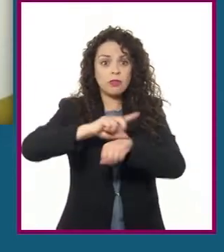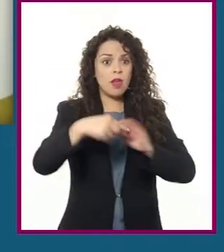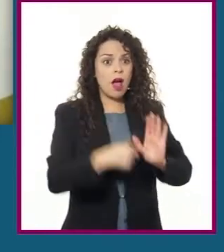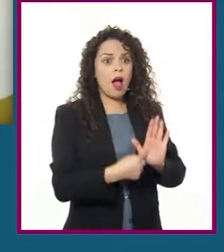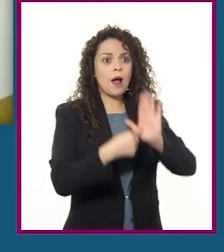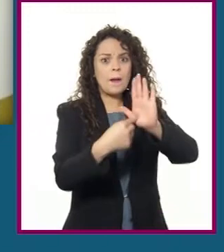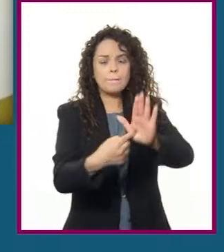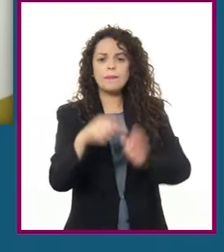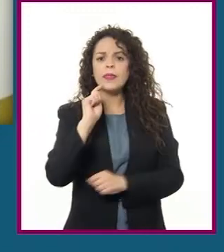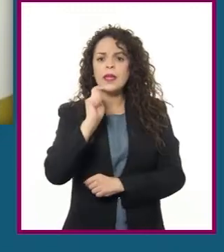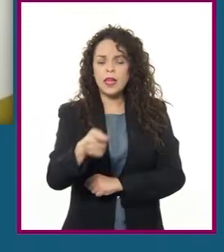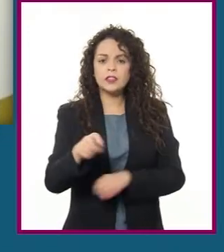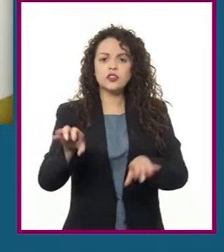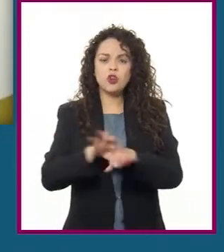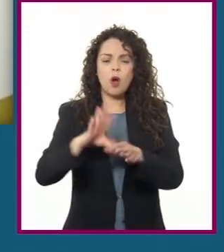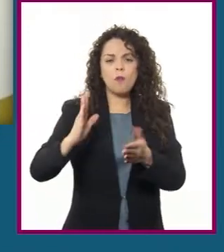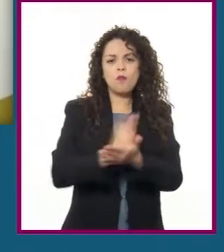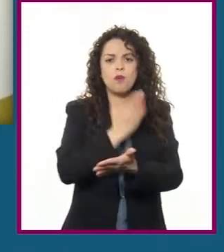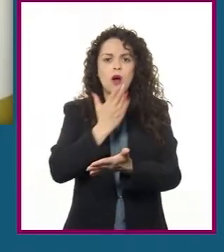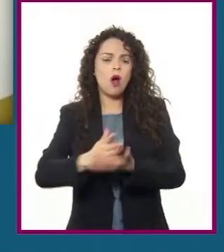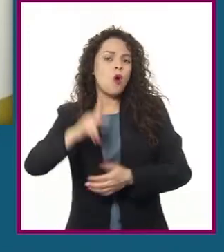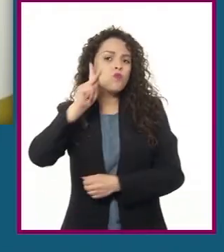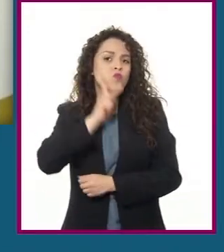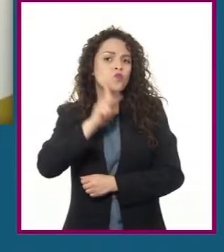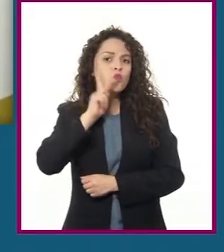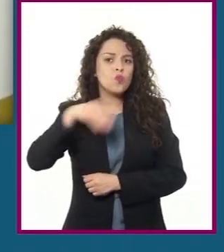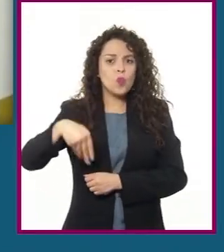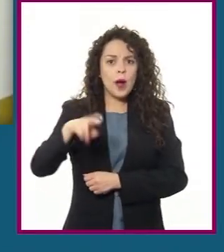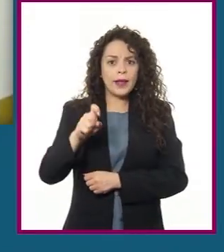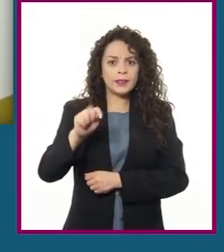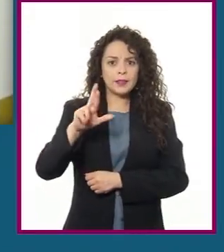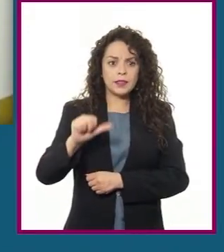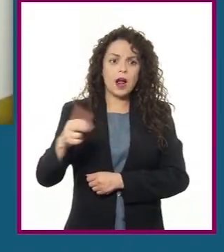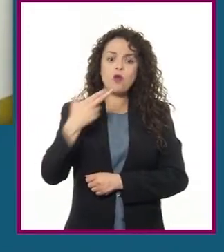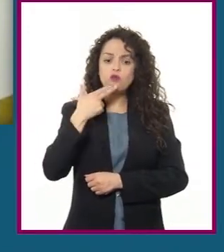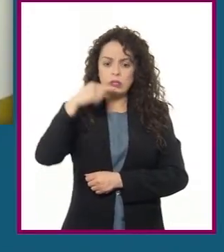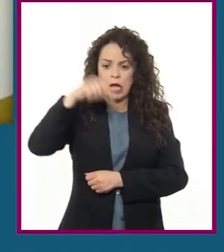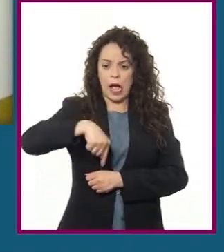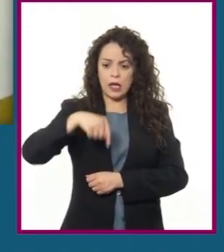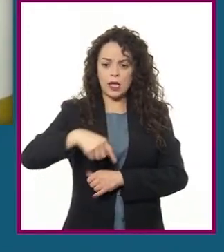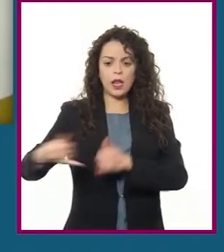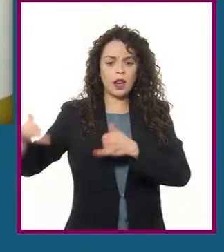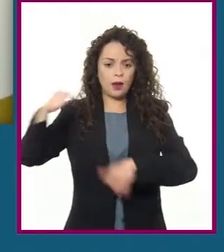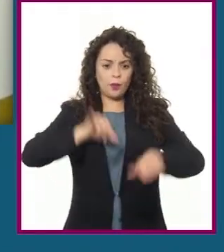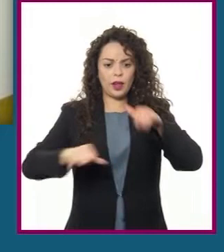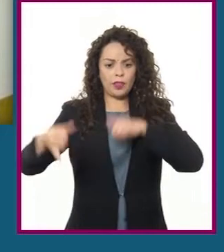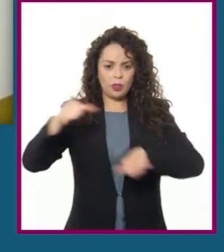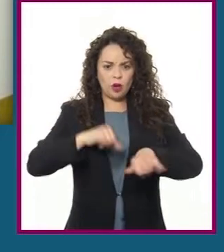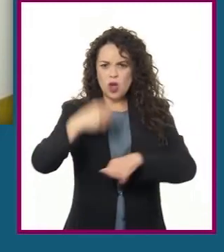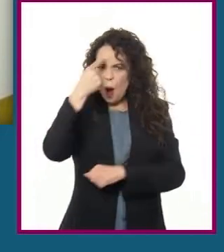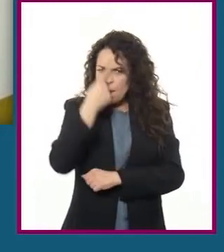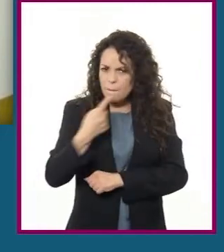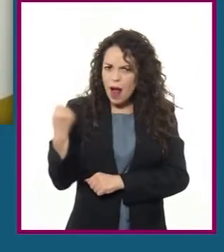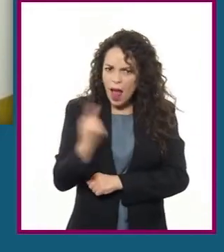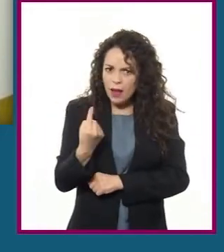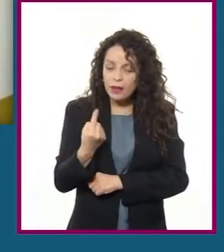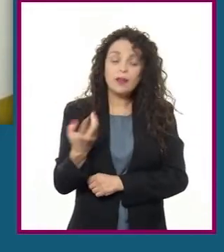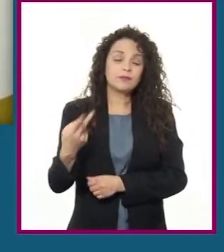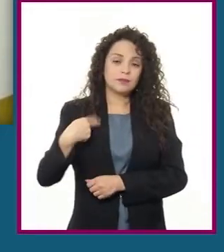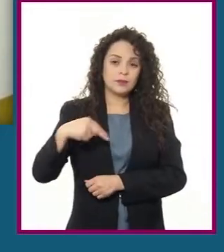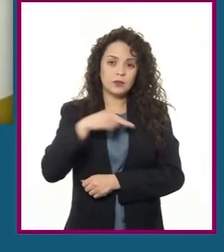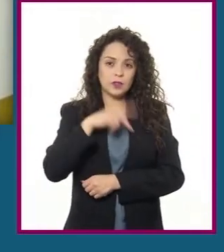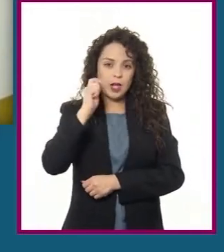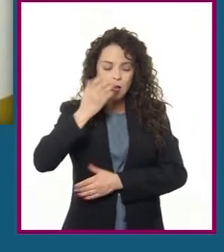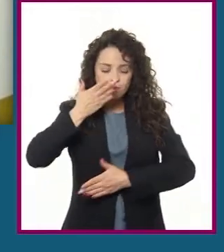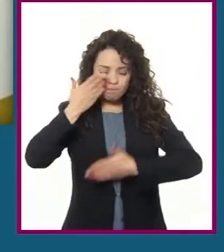es la separación de muestras que ocupamos aquí en el laboratorio. Esto es para poder realizar nuestros